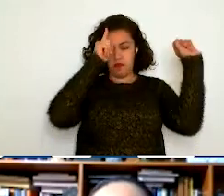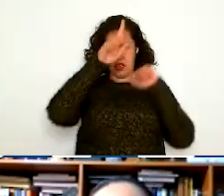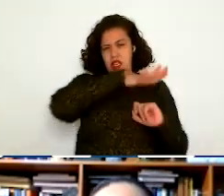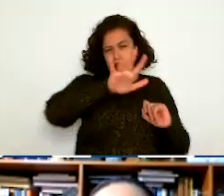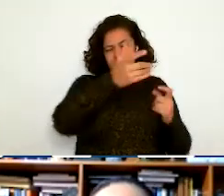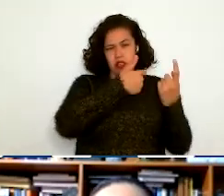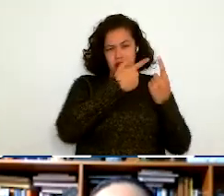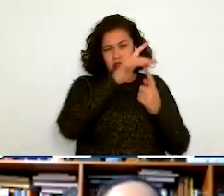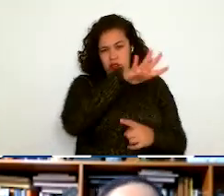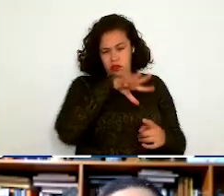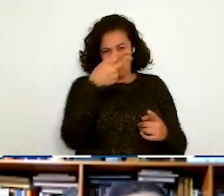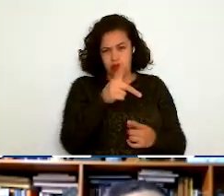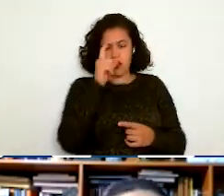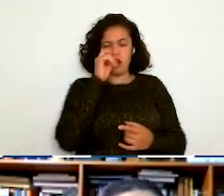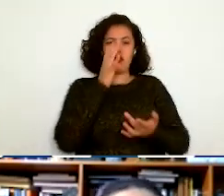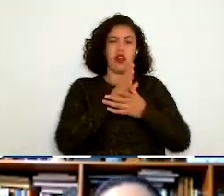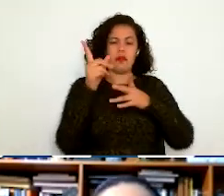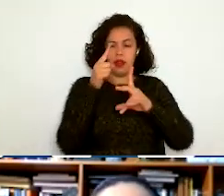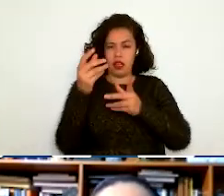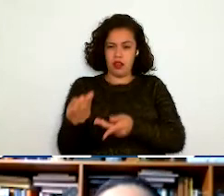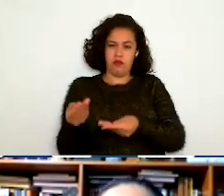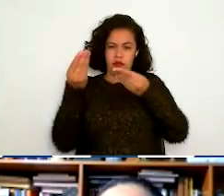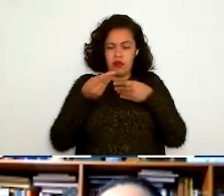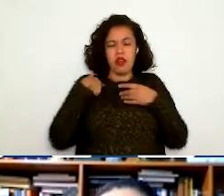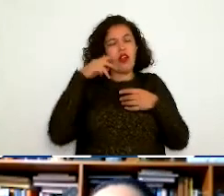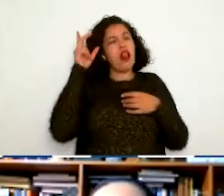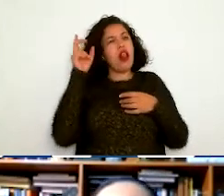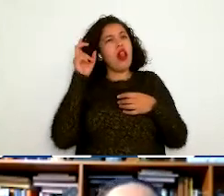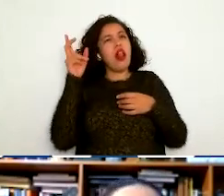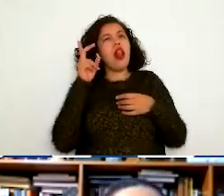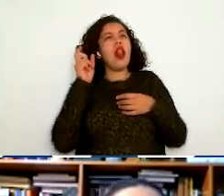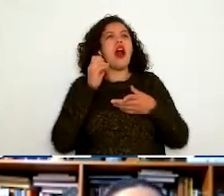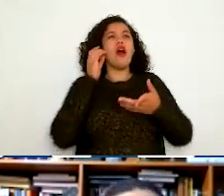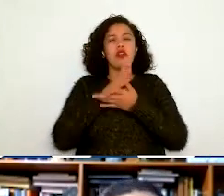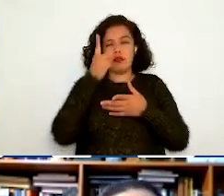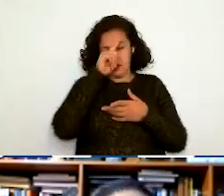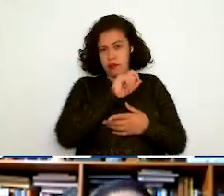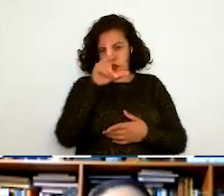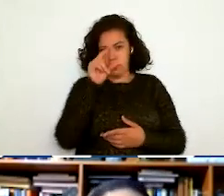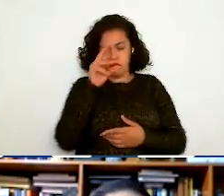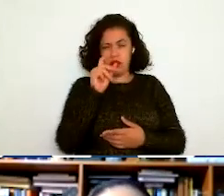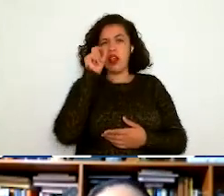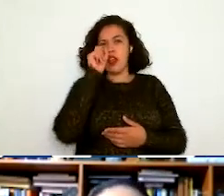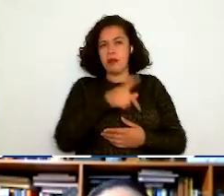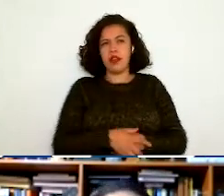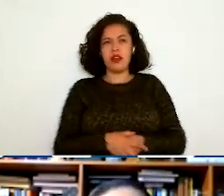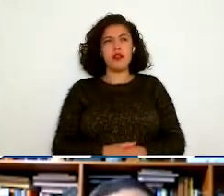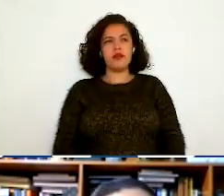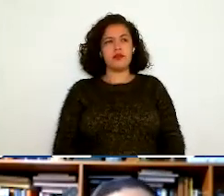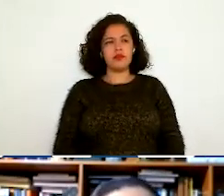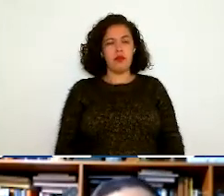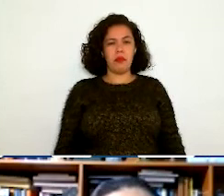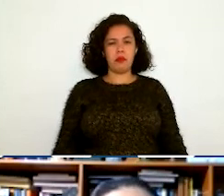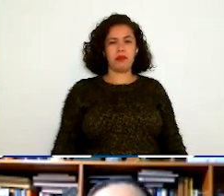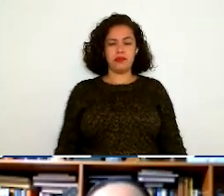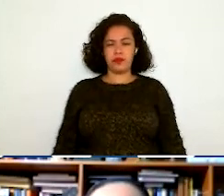no solamente sean receptores de lo que yo digo, de lo que yo hago como profesional, sino que también formen parte de